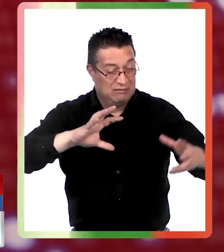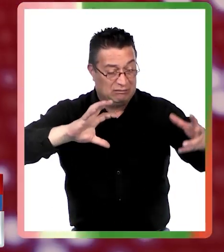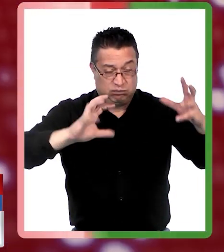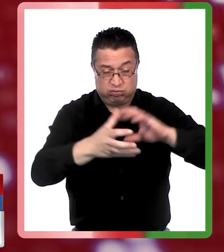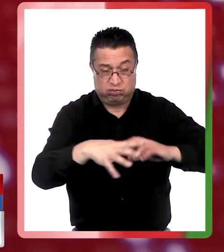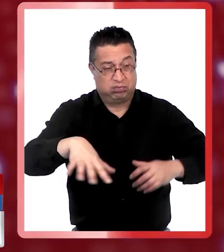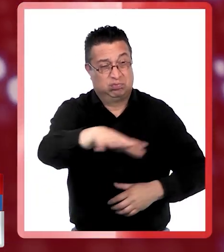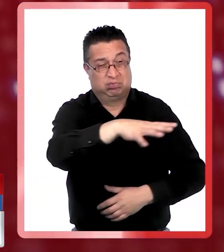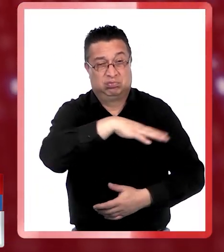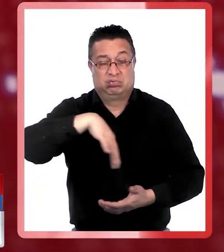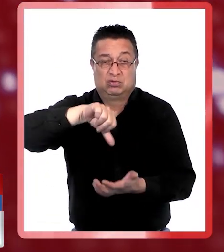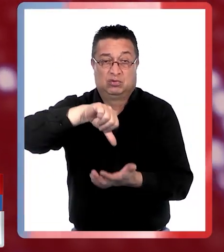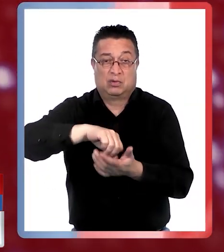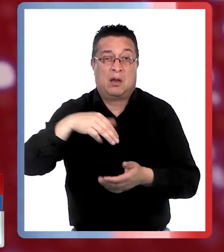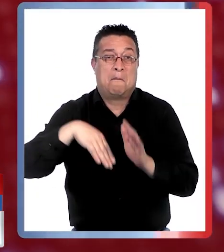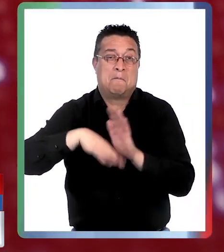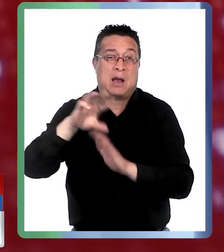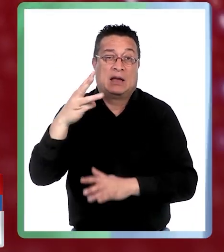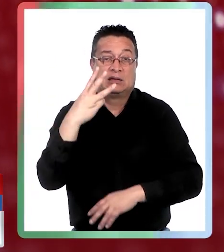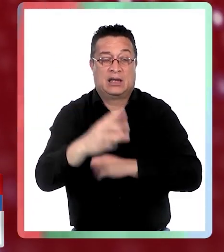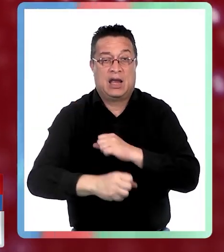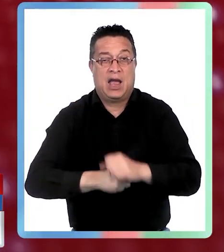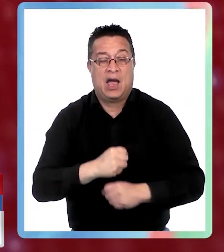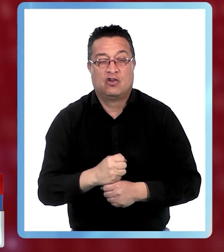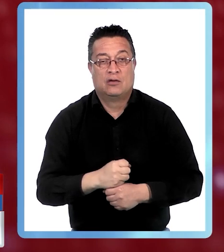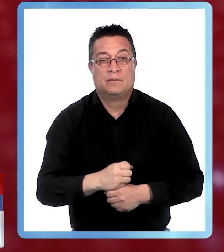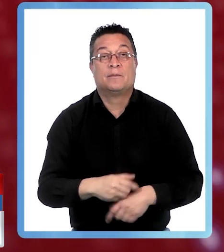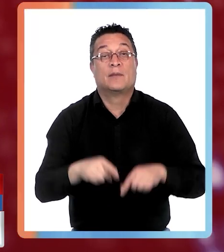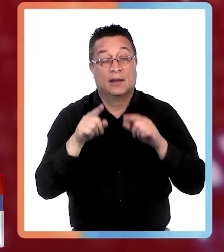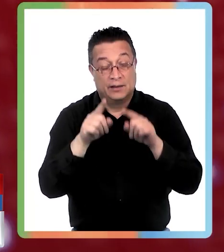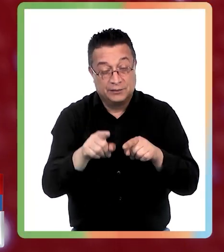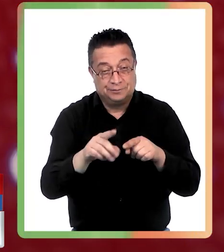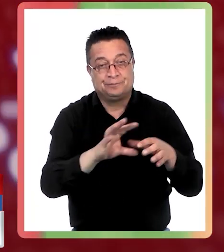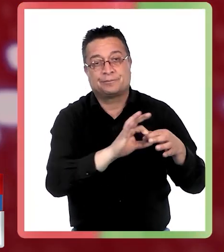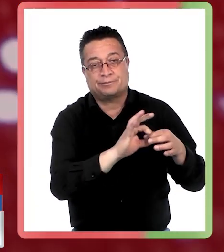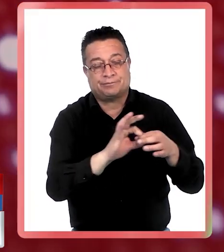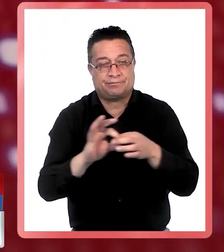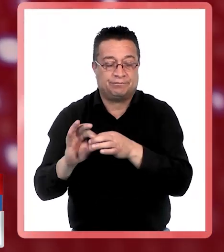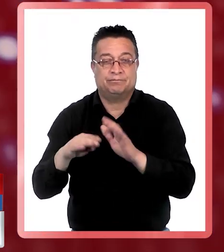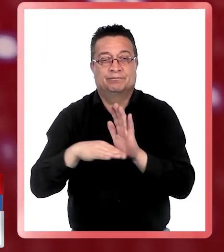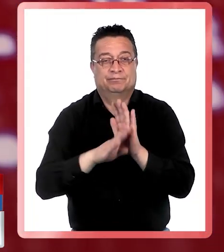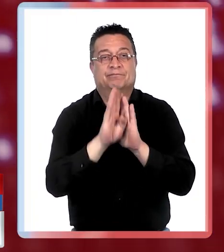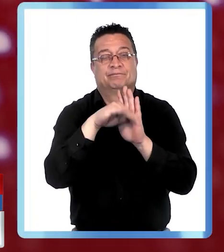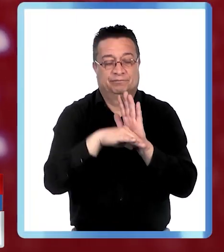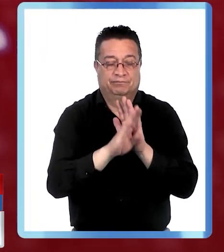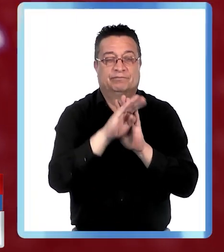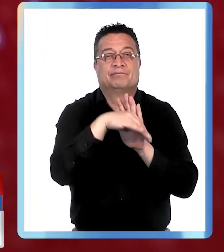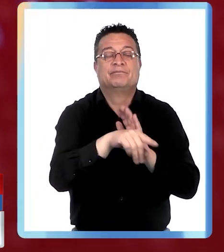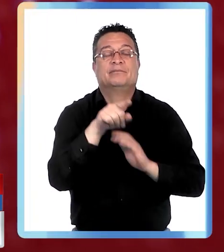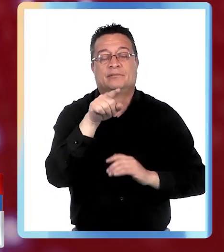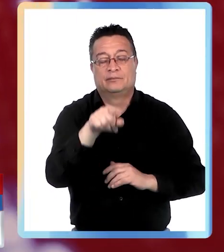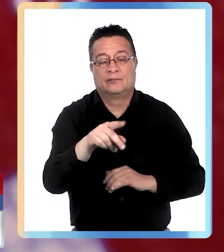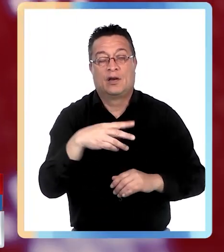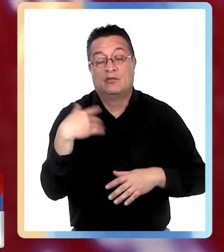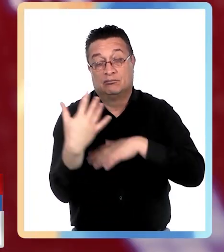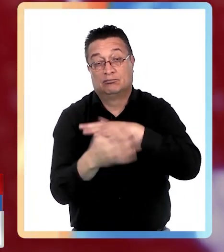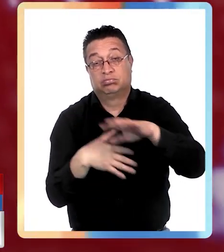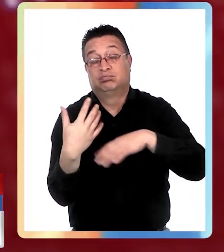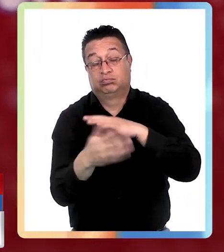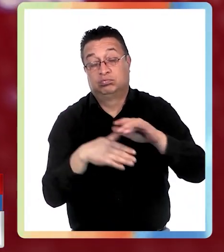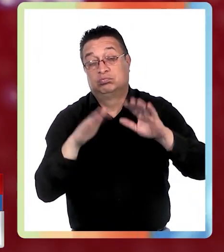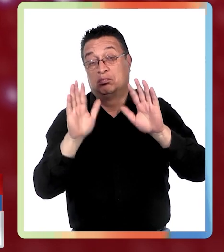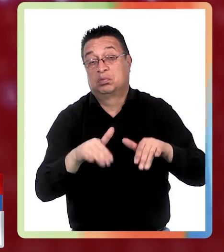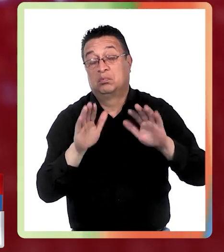arreglar el desastre que tiene la ciudad desde hace más de años esta ha sido la tónica de inestabilidad incertidumbre e